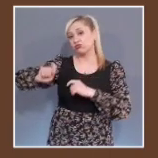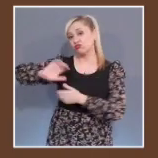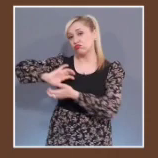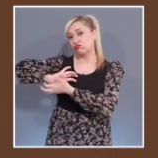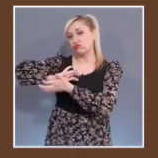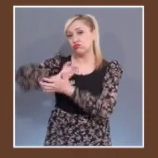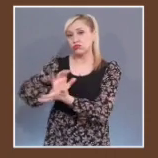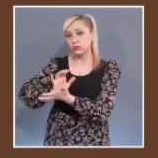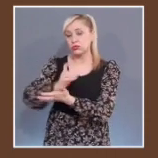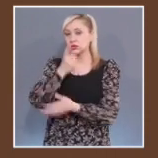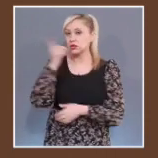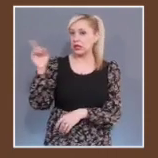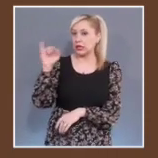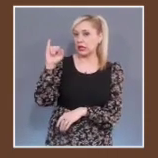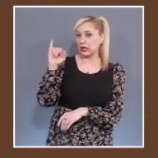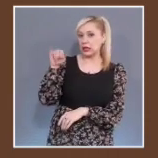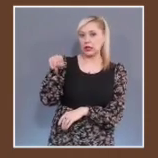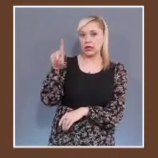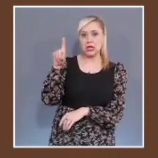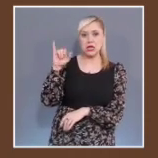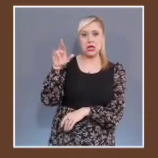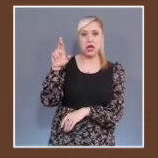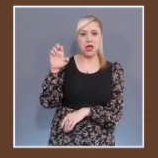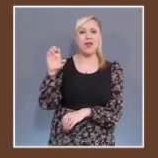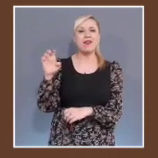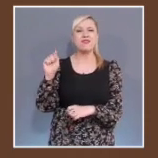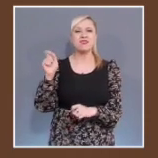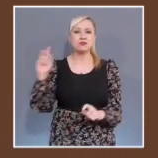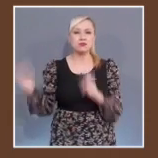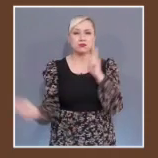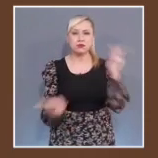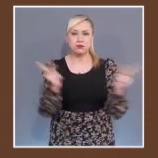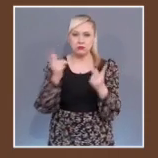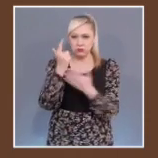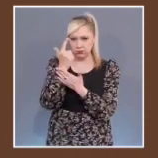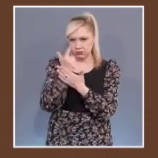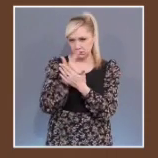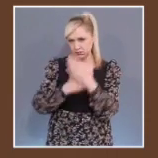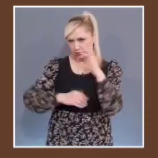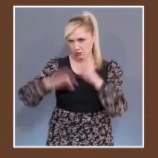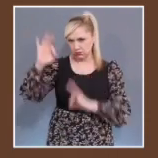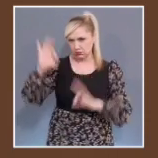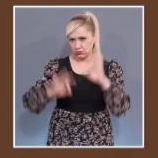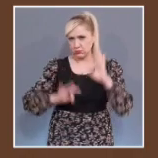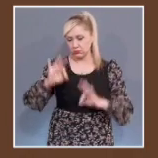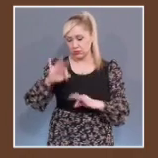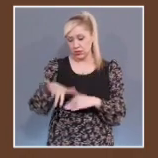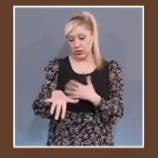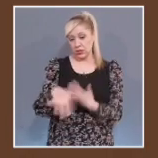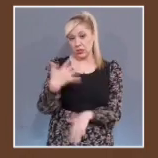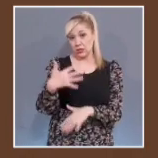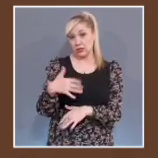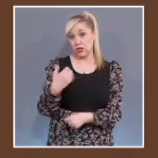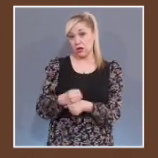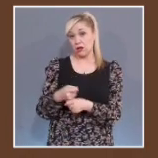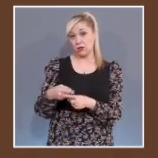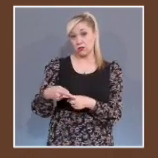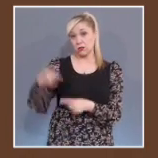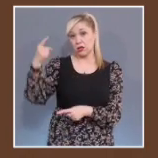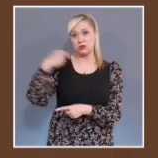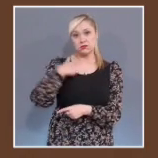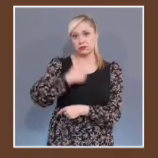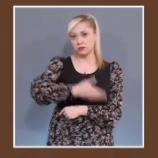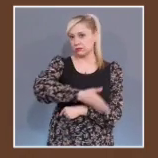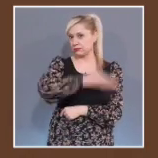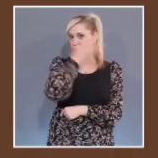ENDIRE, que hay que decir que solo registra desde los 15 años. No sabemos